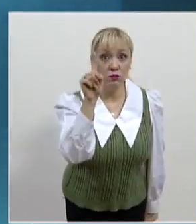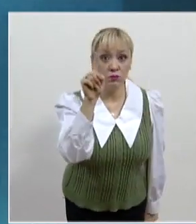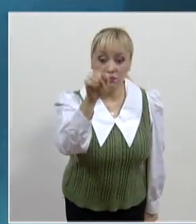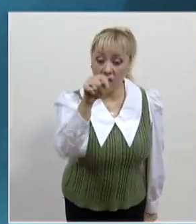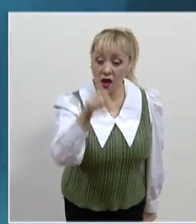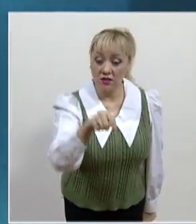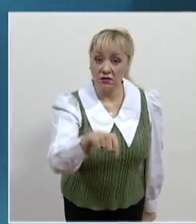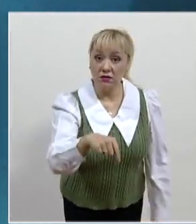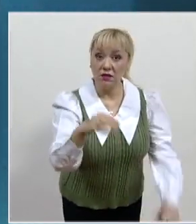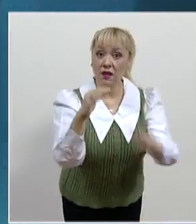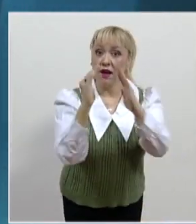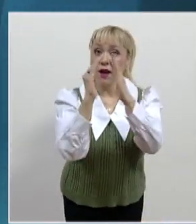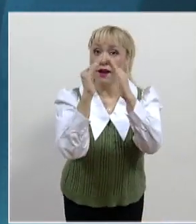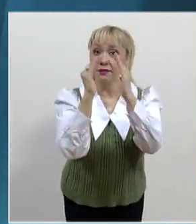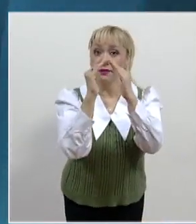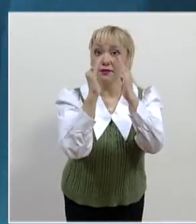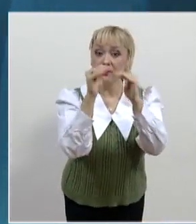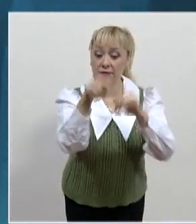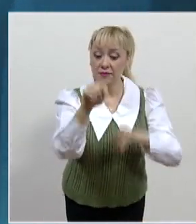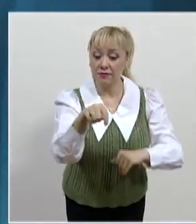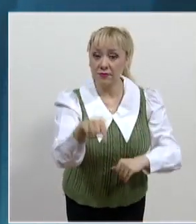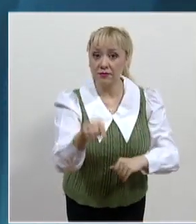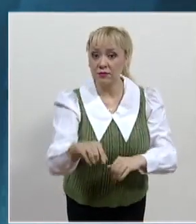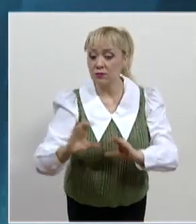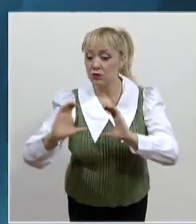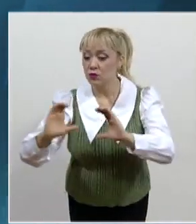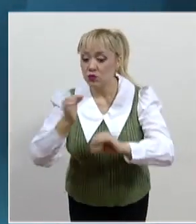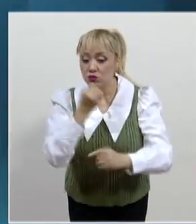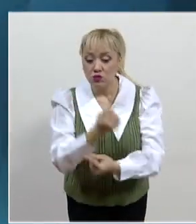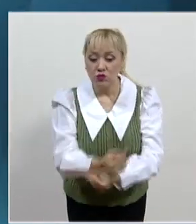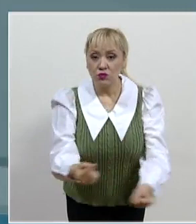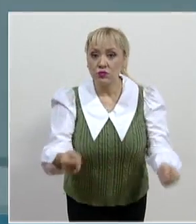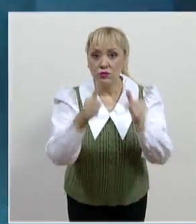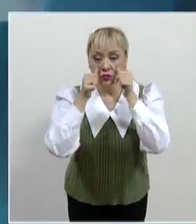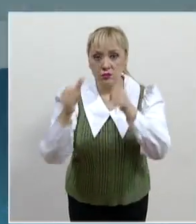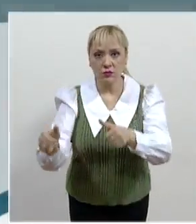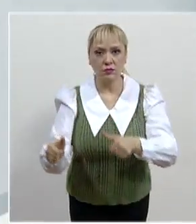Mujeres, atiendan, cuiden.